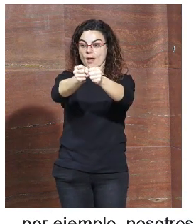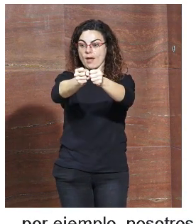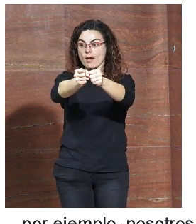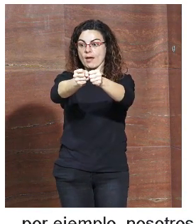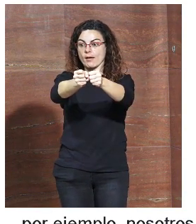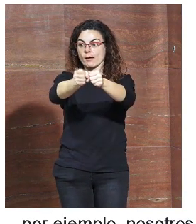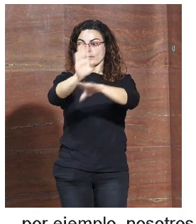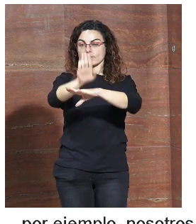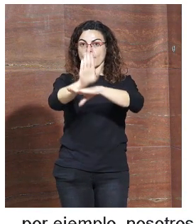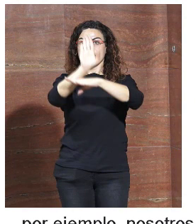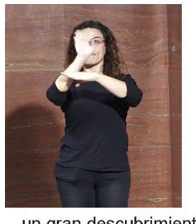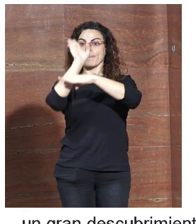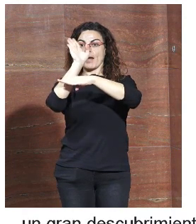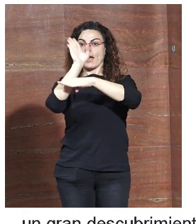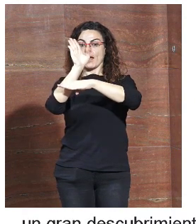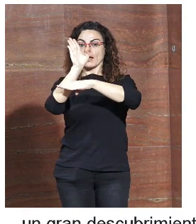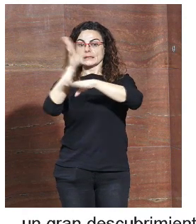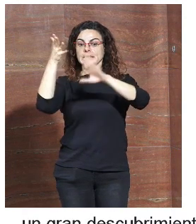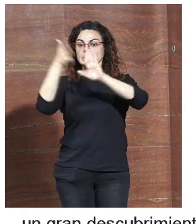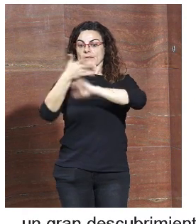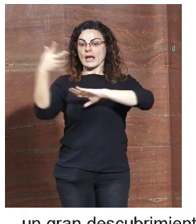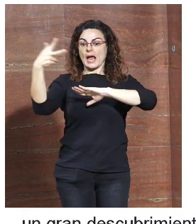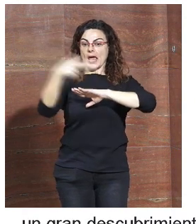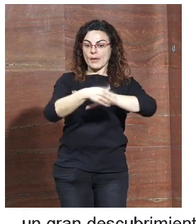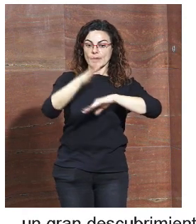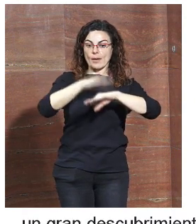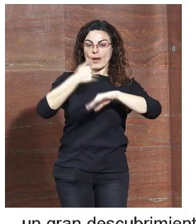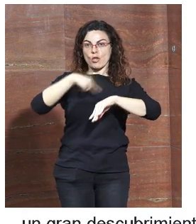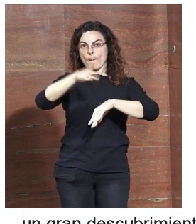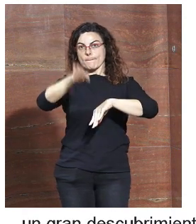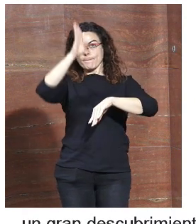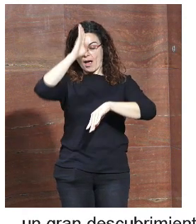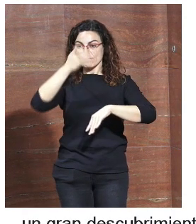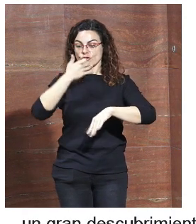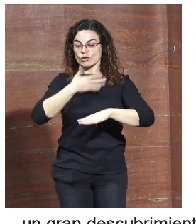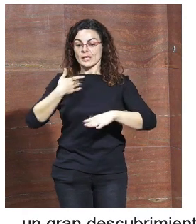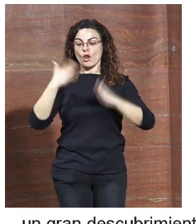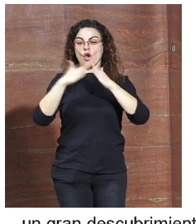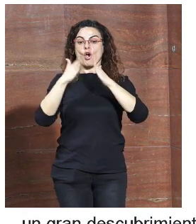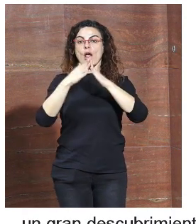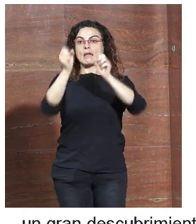evitaba que nos diéramos muchos golpes a la hora de hacer, por ejemplo, una ventilación en casa.